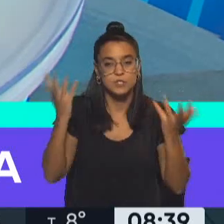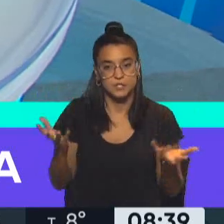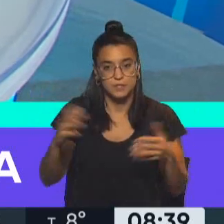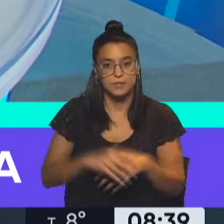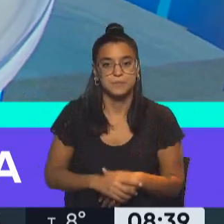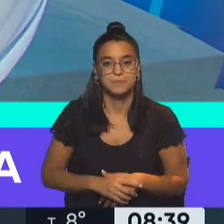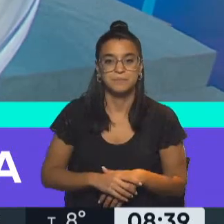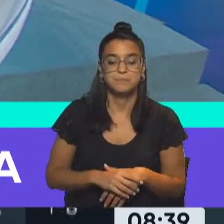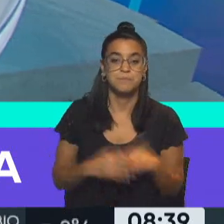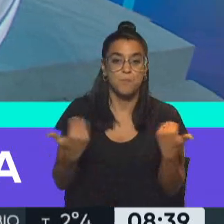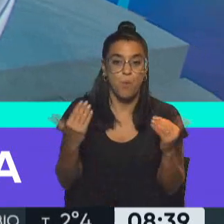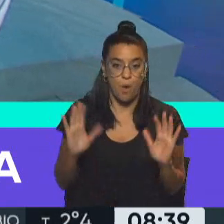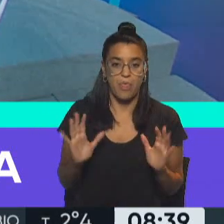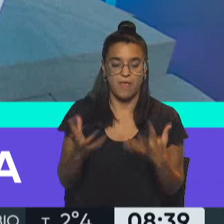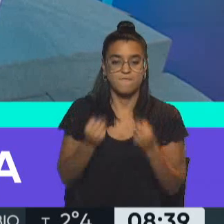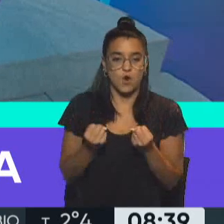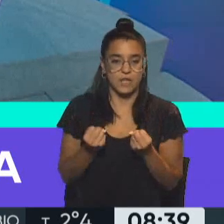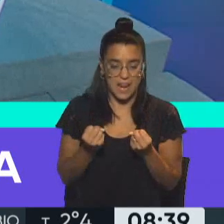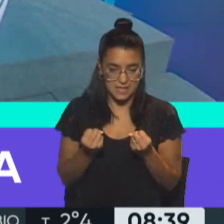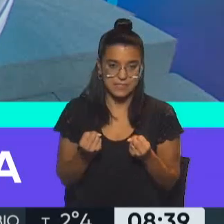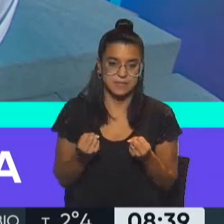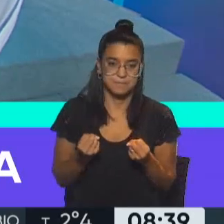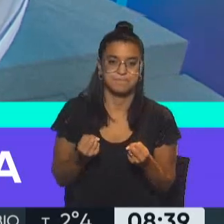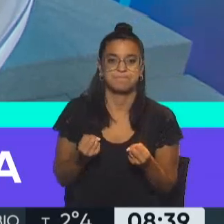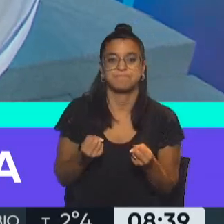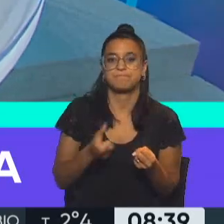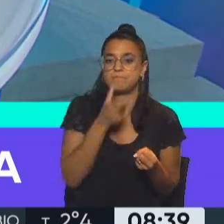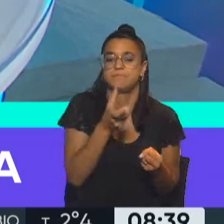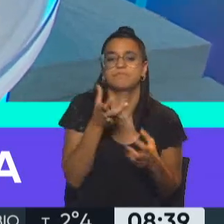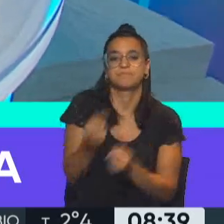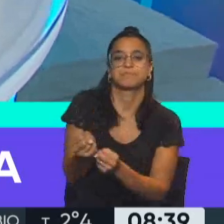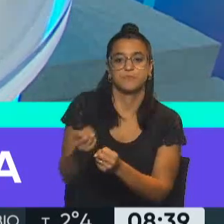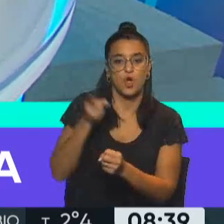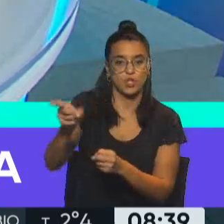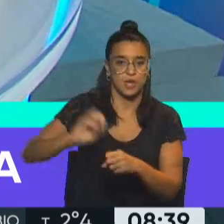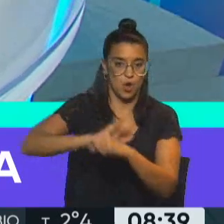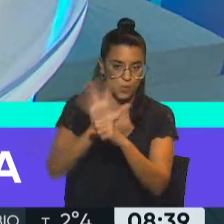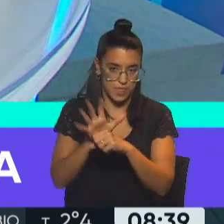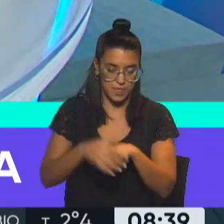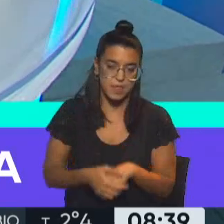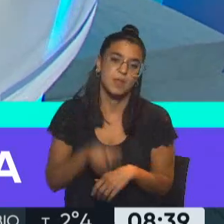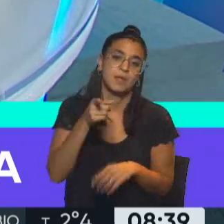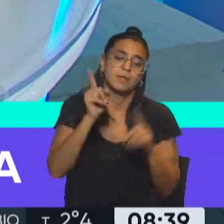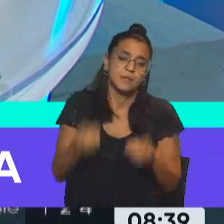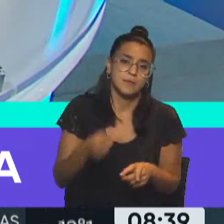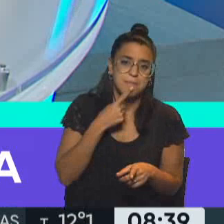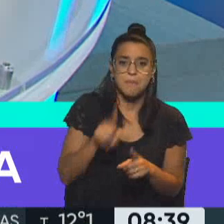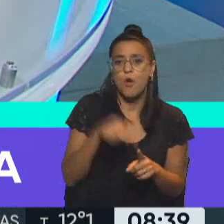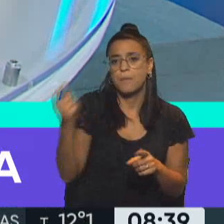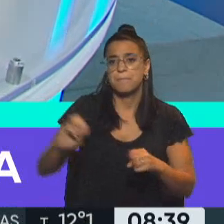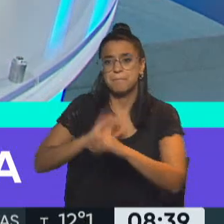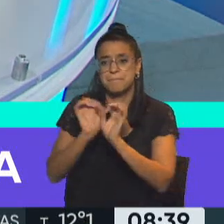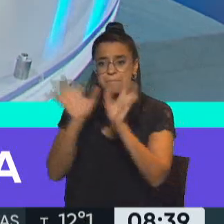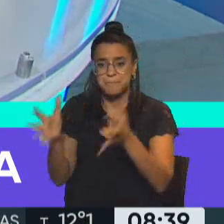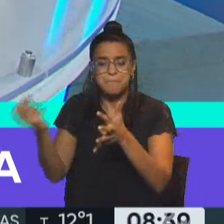de poder fortalecer la respuesta inmune al comino que esto también pasando a la otra pandemia es